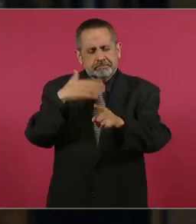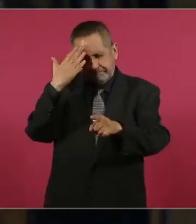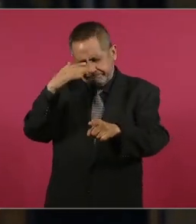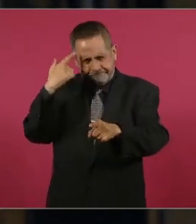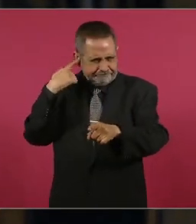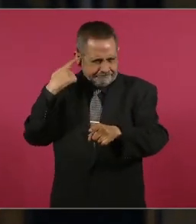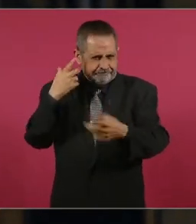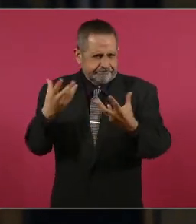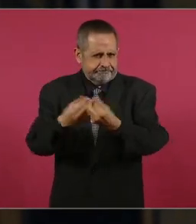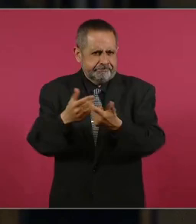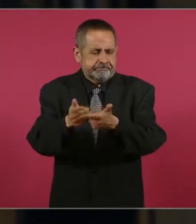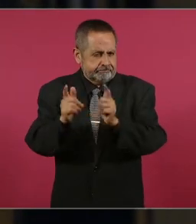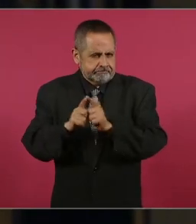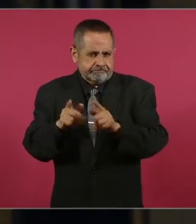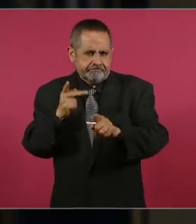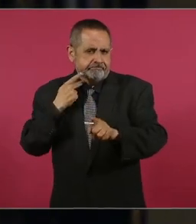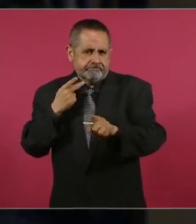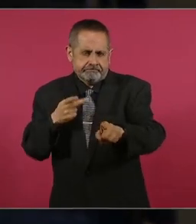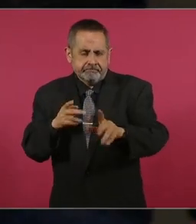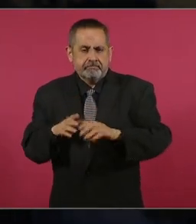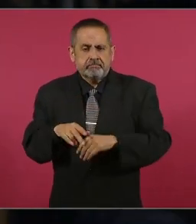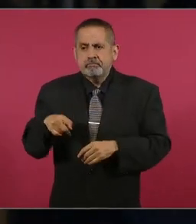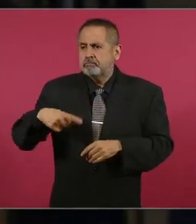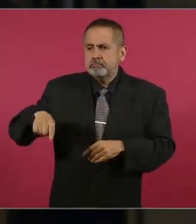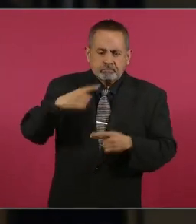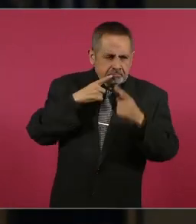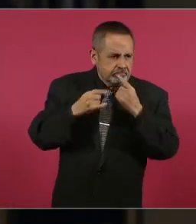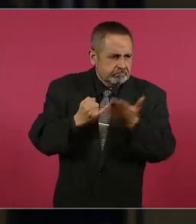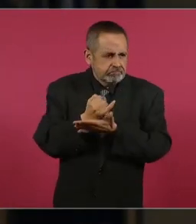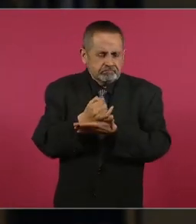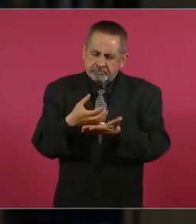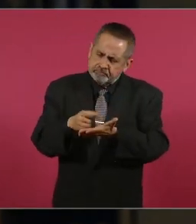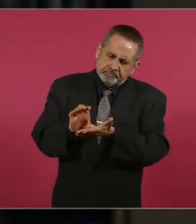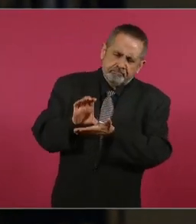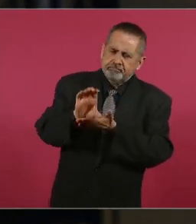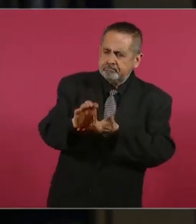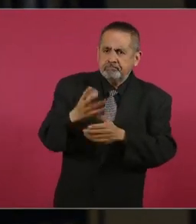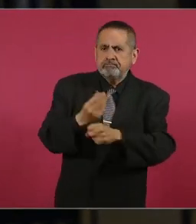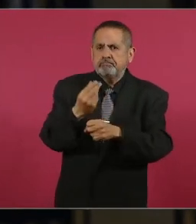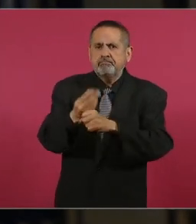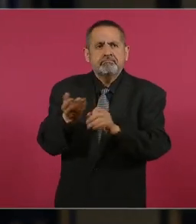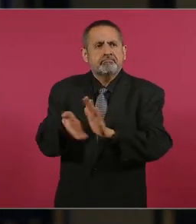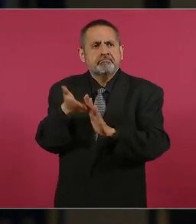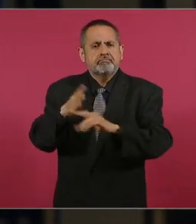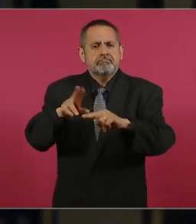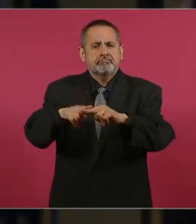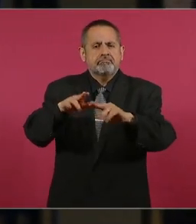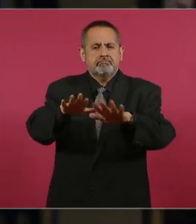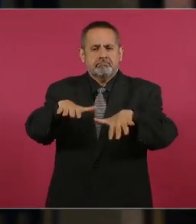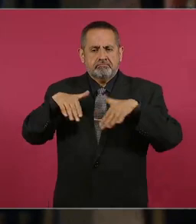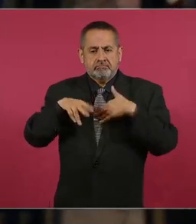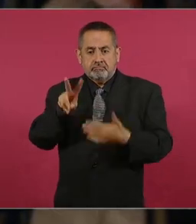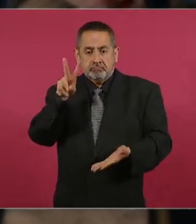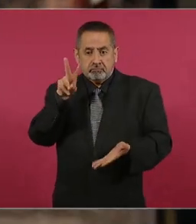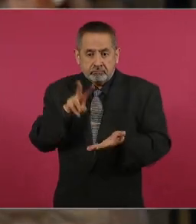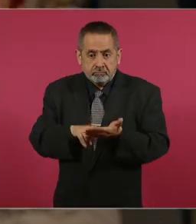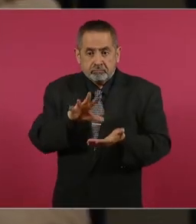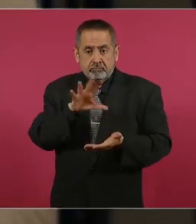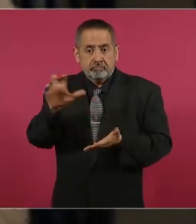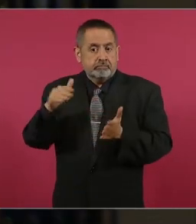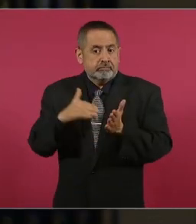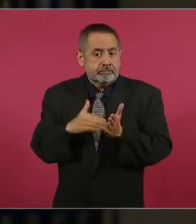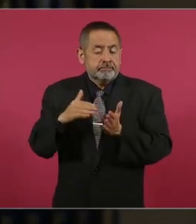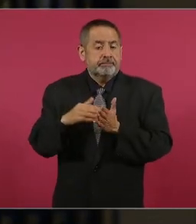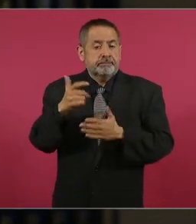extracción partidista, ¿no?, que decidieron financiar este auditorio con más de 2.500 millones de pesos.